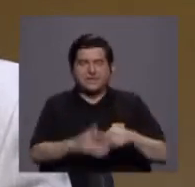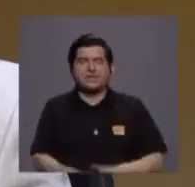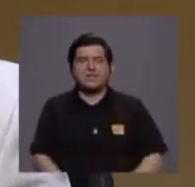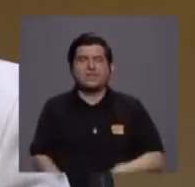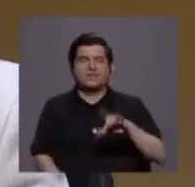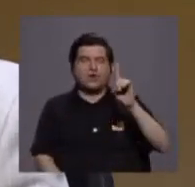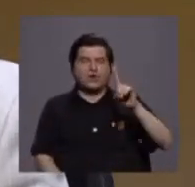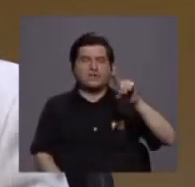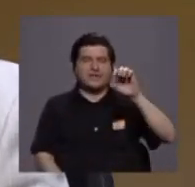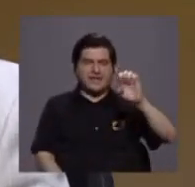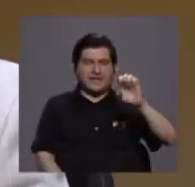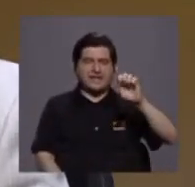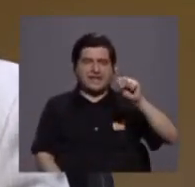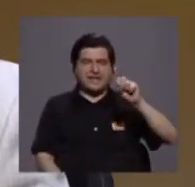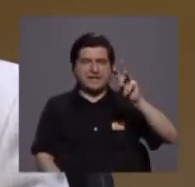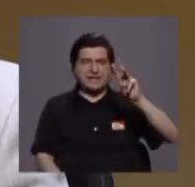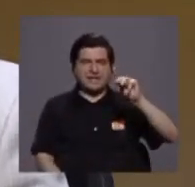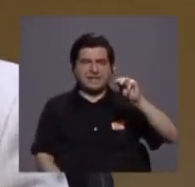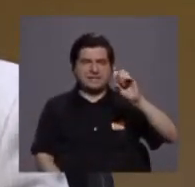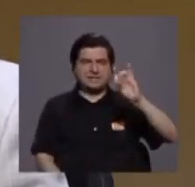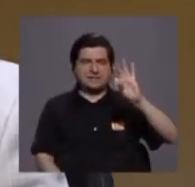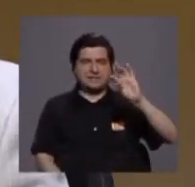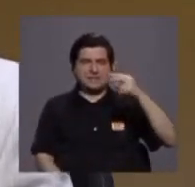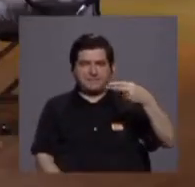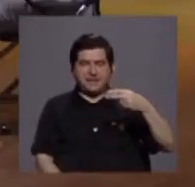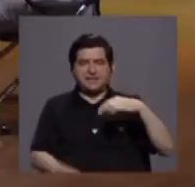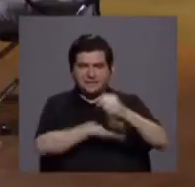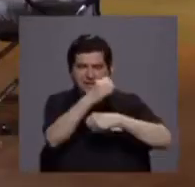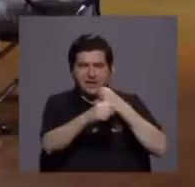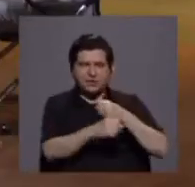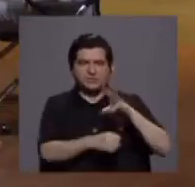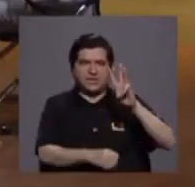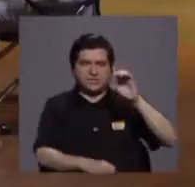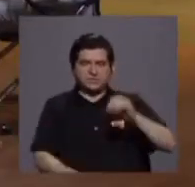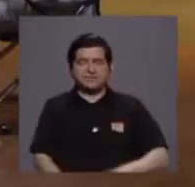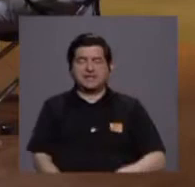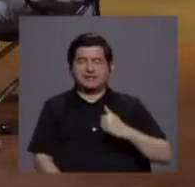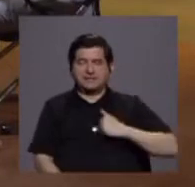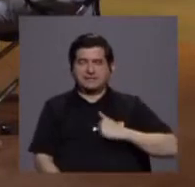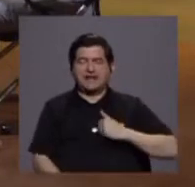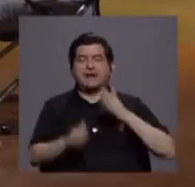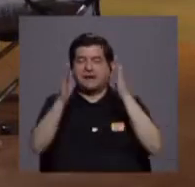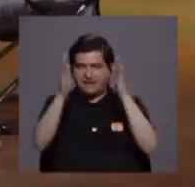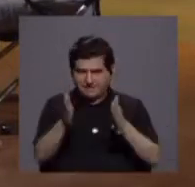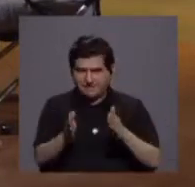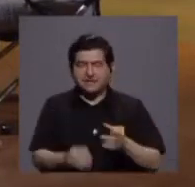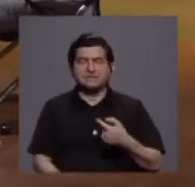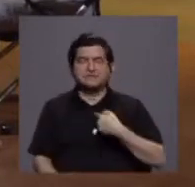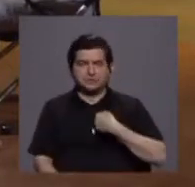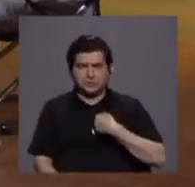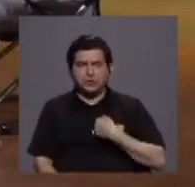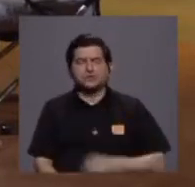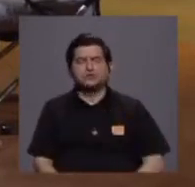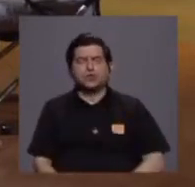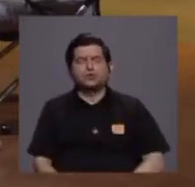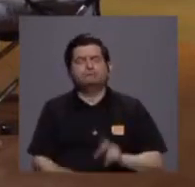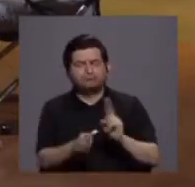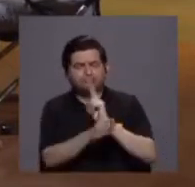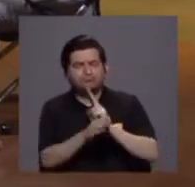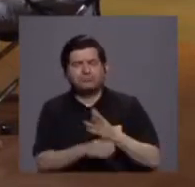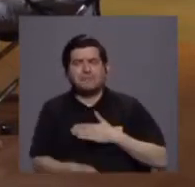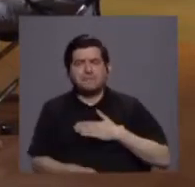Smith, socióloga feminista canadiense en los años 60 y que todavía vive. Yo lo tomé y en mi tesis